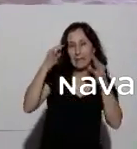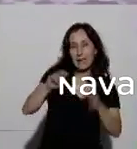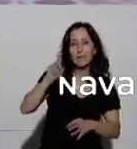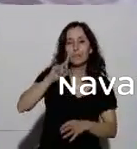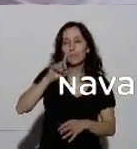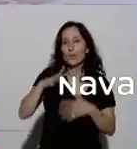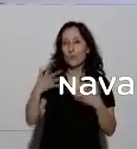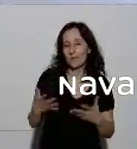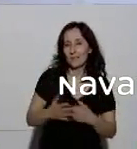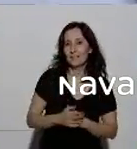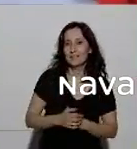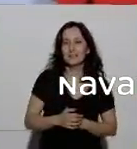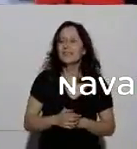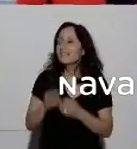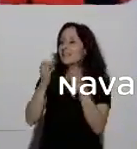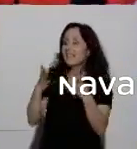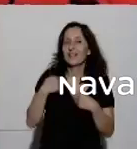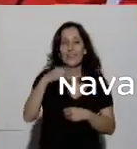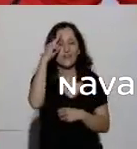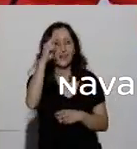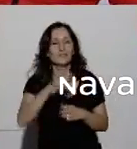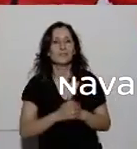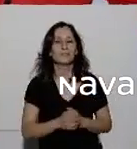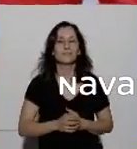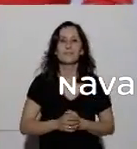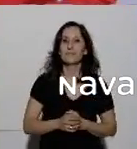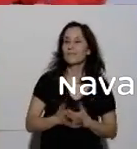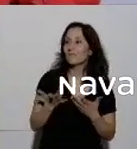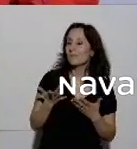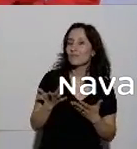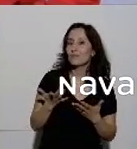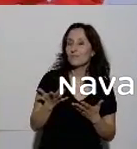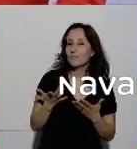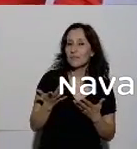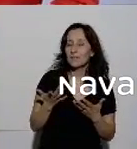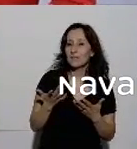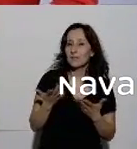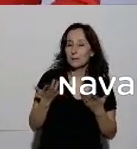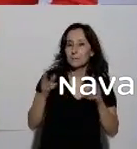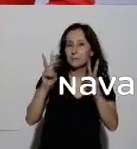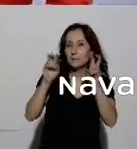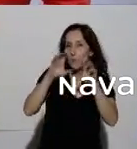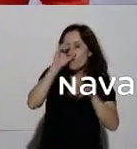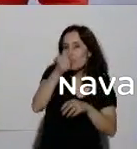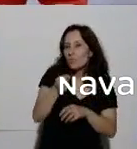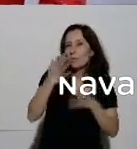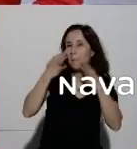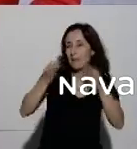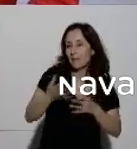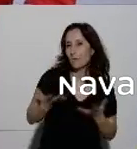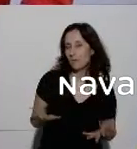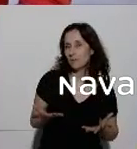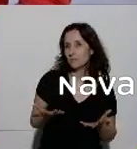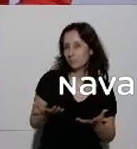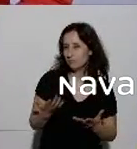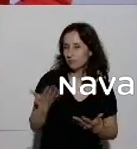este mundo de las brujas. ¿Qué tal, Coro? Hola. Encantada. ¿Qué hay de verdad en esto de las brujas? ¿Había de